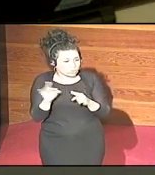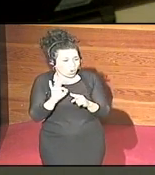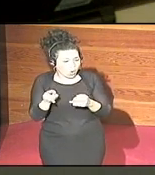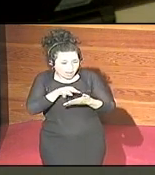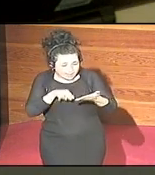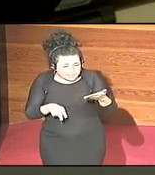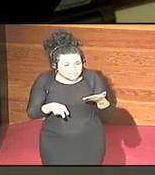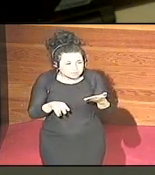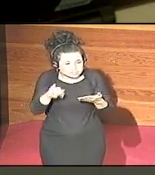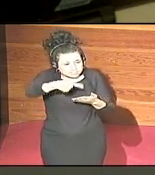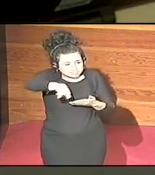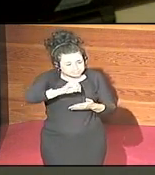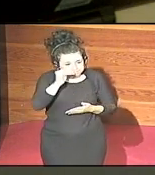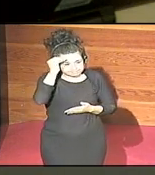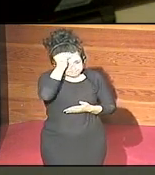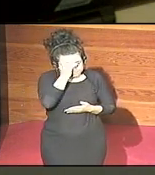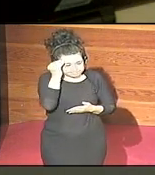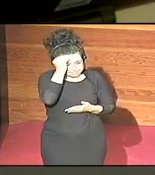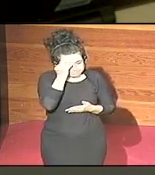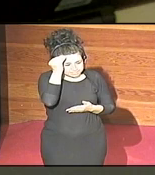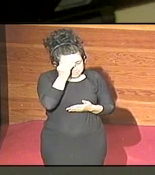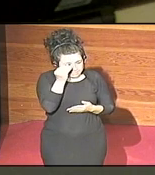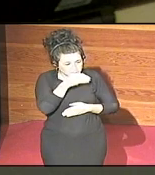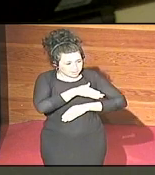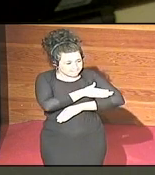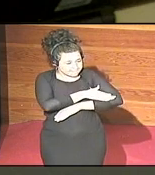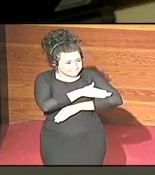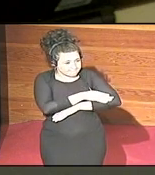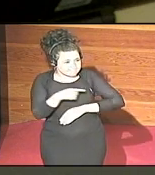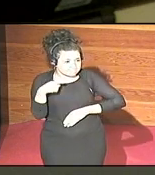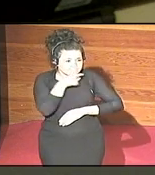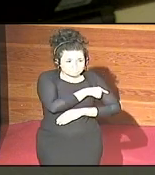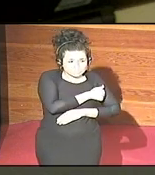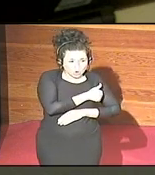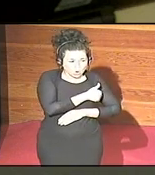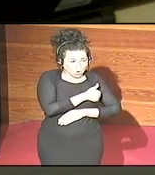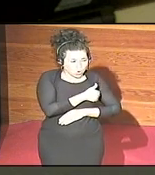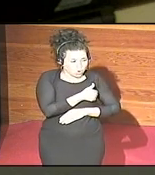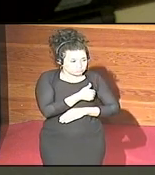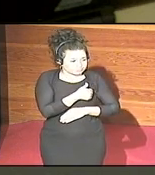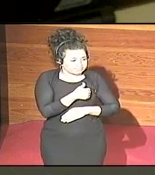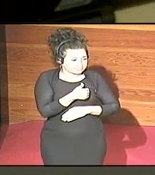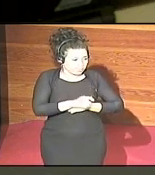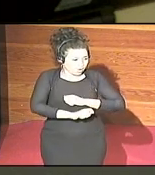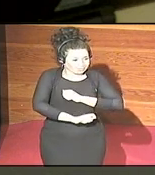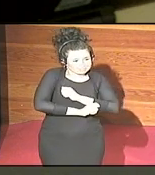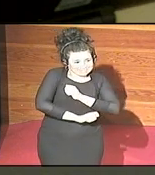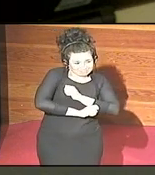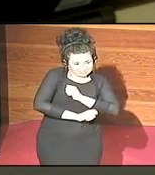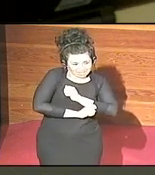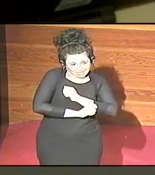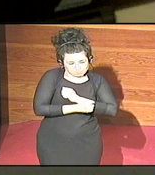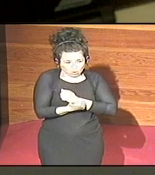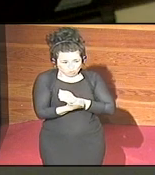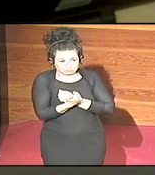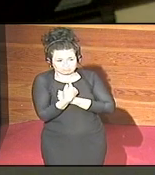piensan que el Kremlin está utilizando un farol, está jugando con un farol con el tema del arma nuclear. Cosa que además